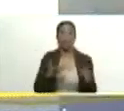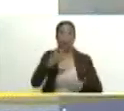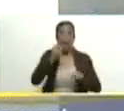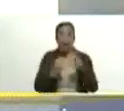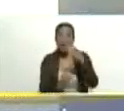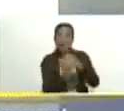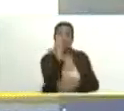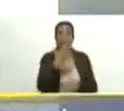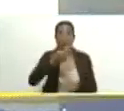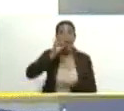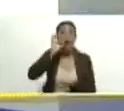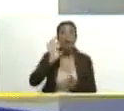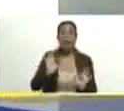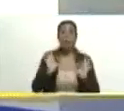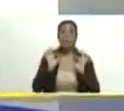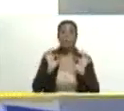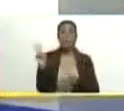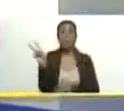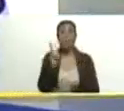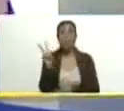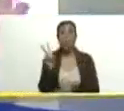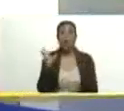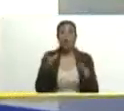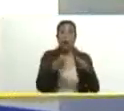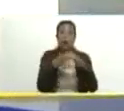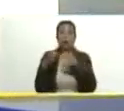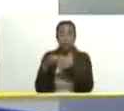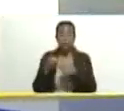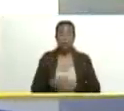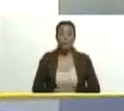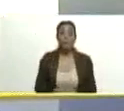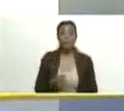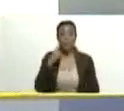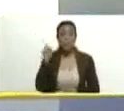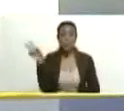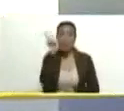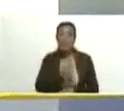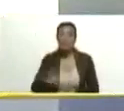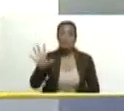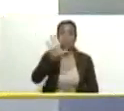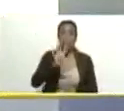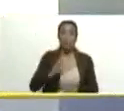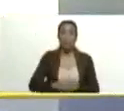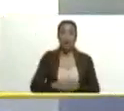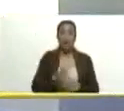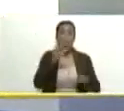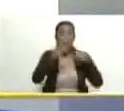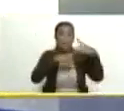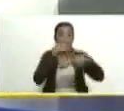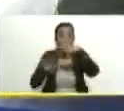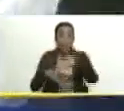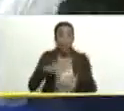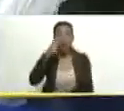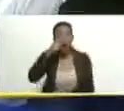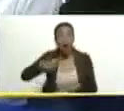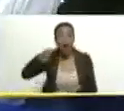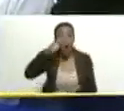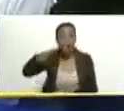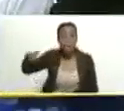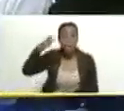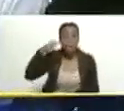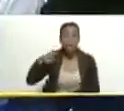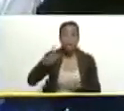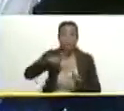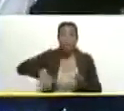Especialidad y de Calidad de Venezuela, a los compañeros de la Corporación Venezolana del Café, a nuestros productores, nuestras